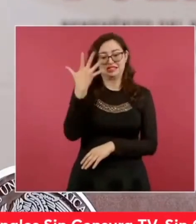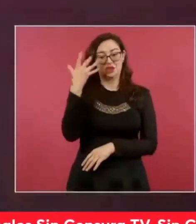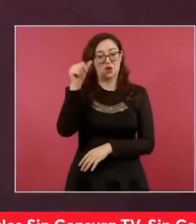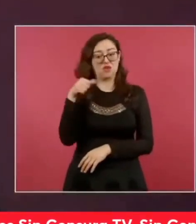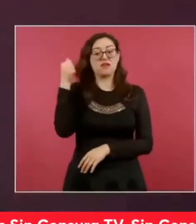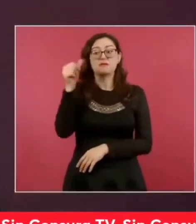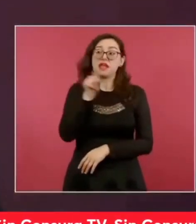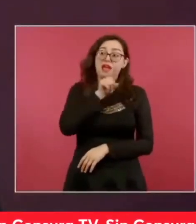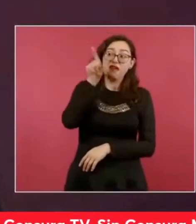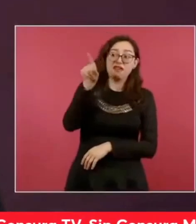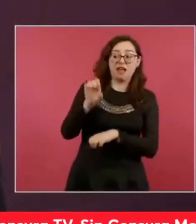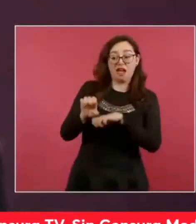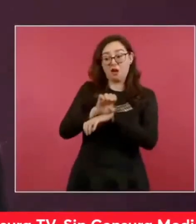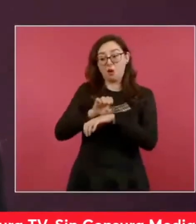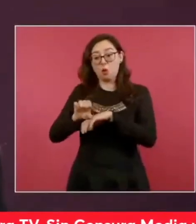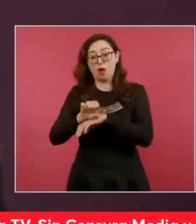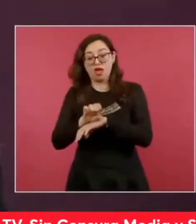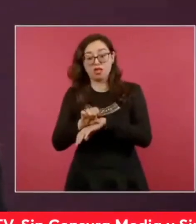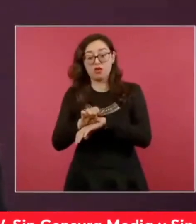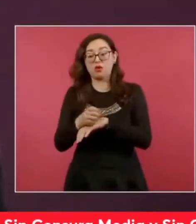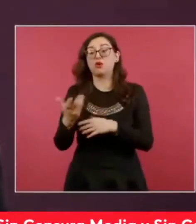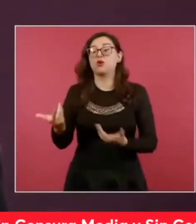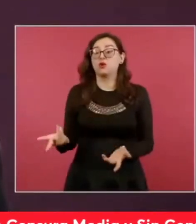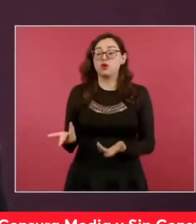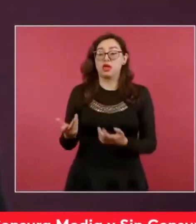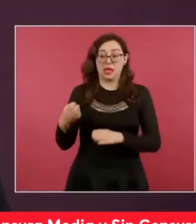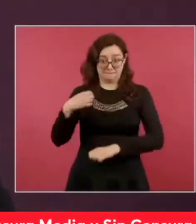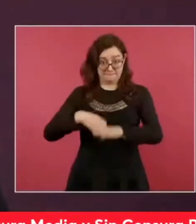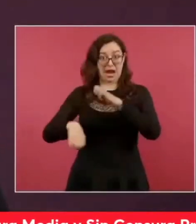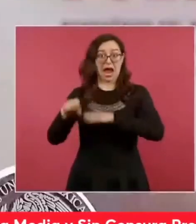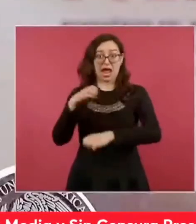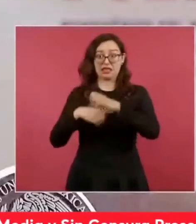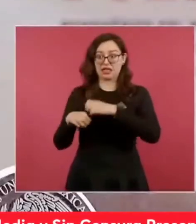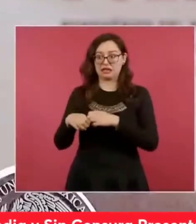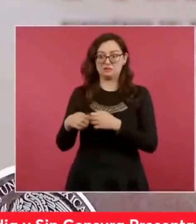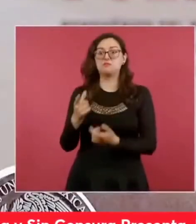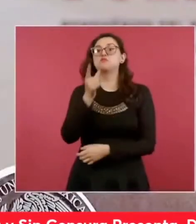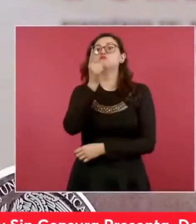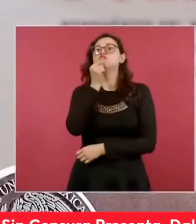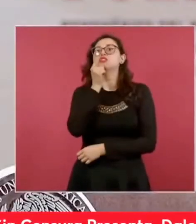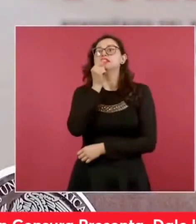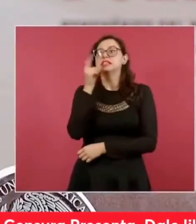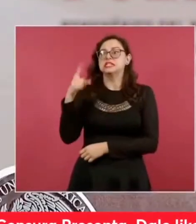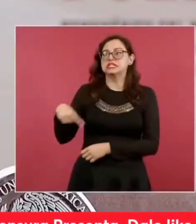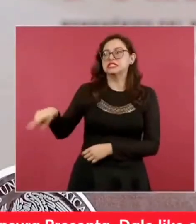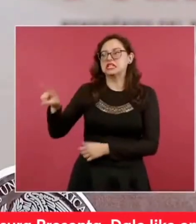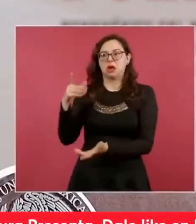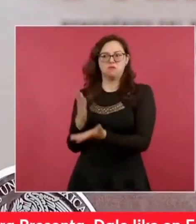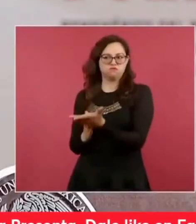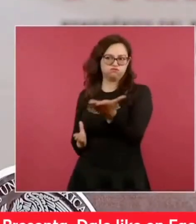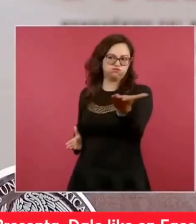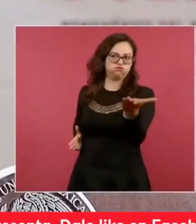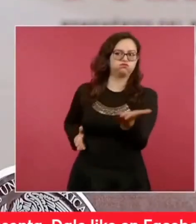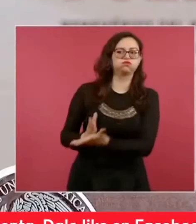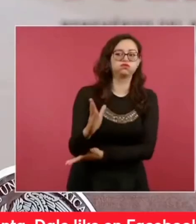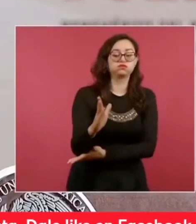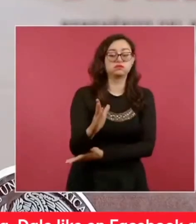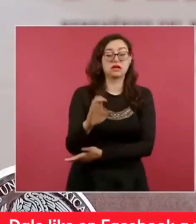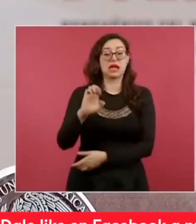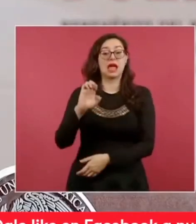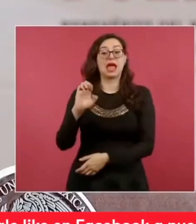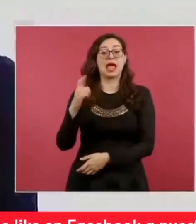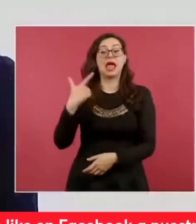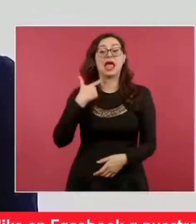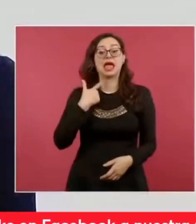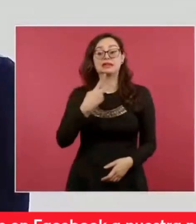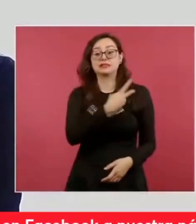las instalaciones de la Embajada Mexicana en Ecuador para arrestar al vicepresidente Jorge Glass, a quien México le